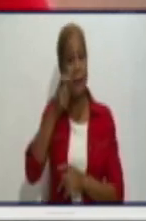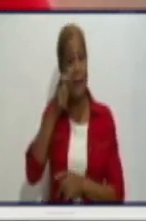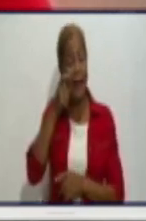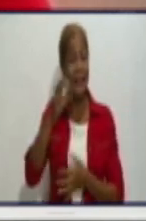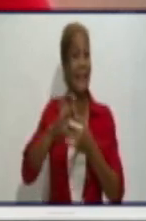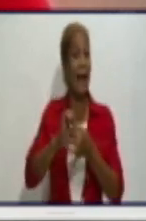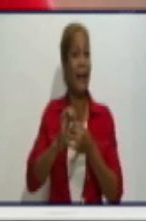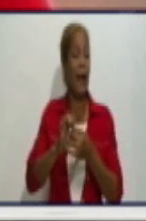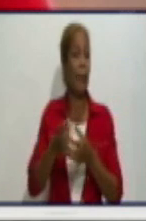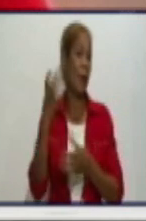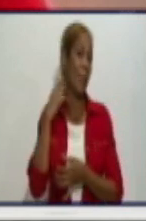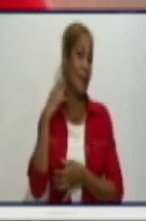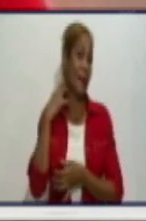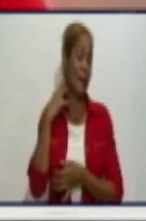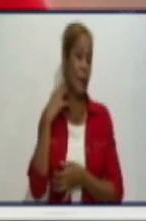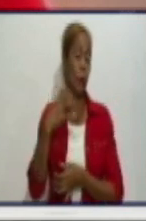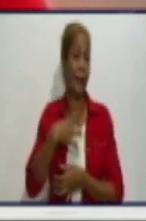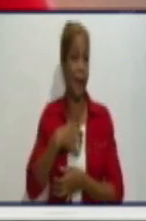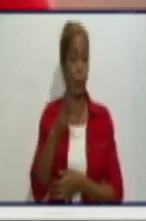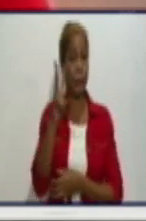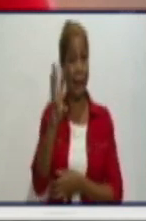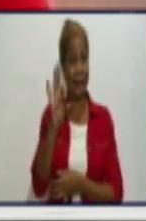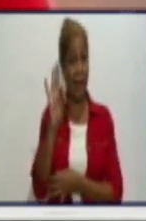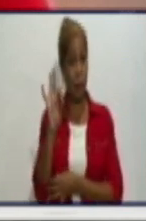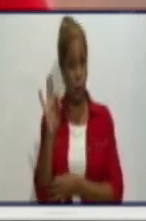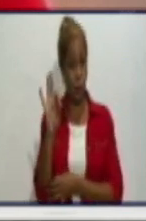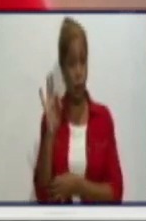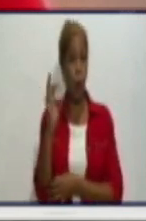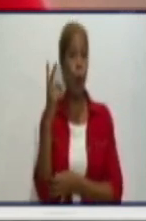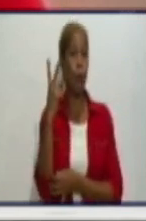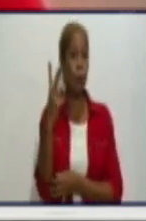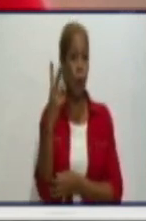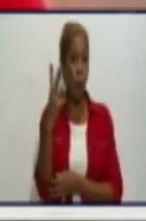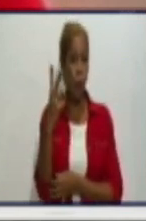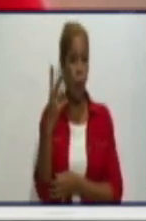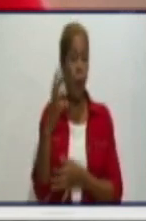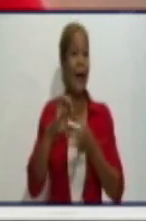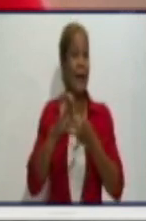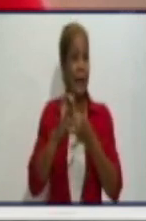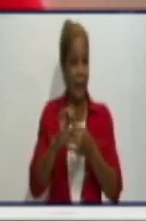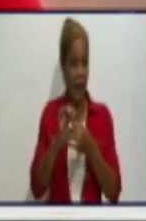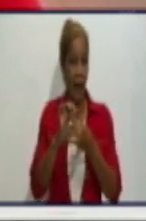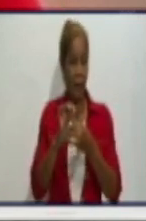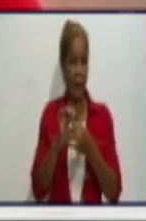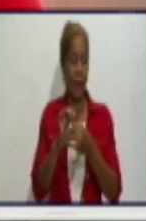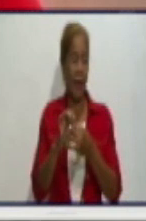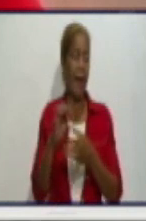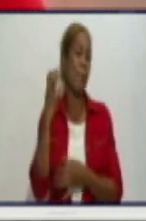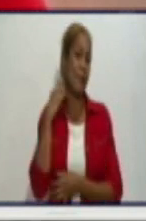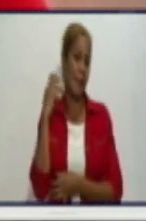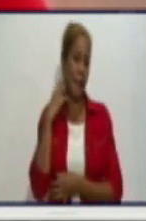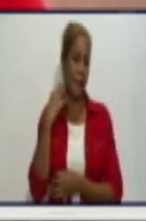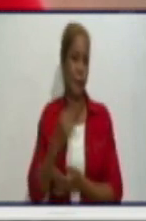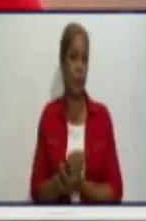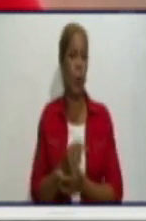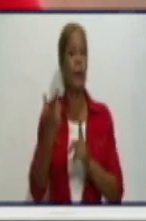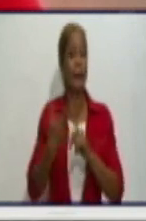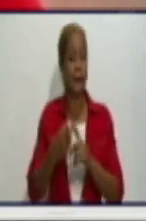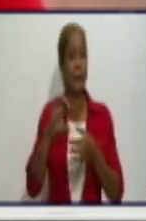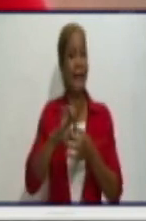en manzanillo tenemos 38 pacientes tenemos dos pacientes confirmados reportados graves en el celia sánchez manduley grave